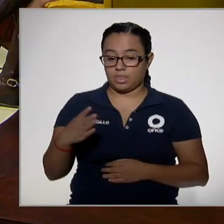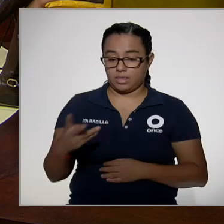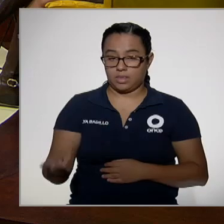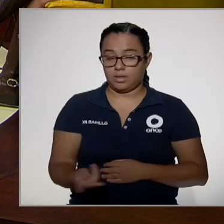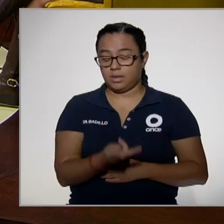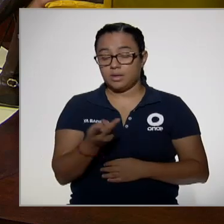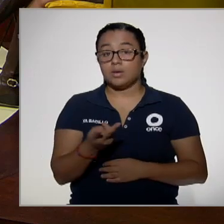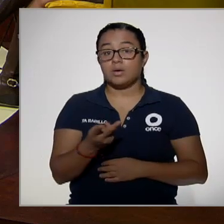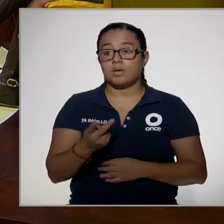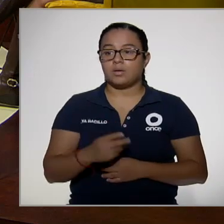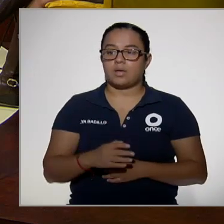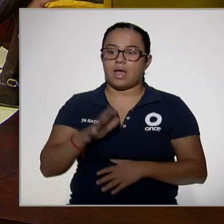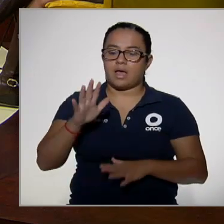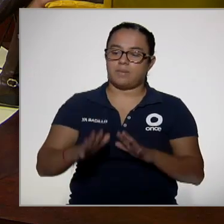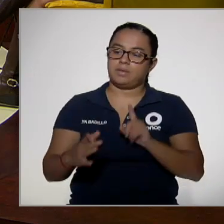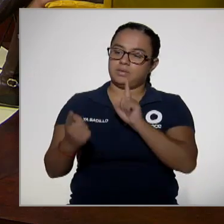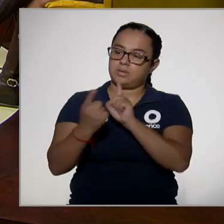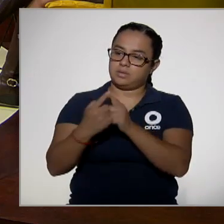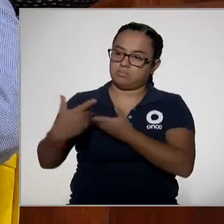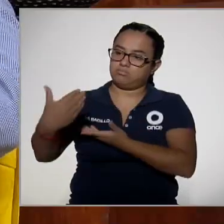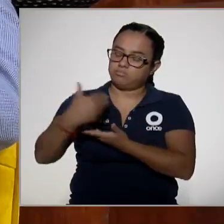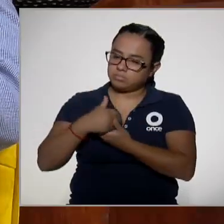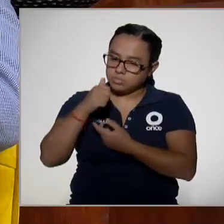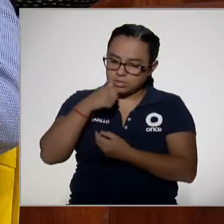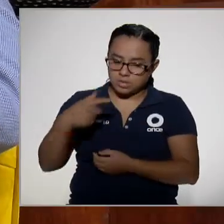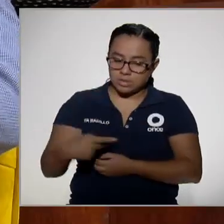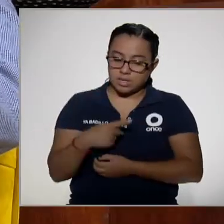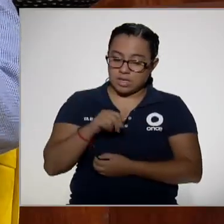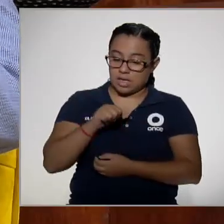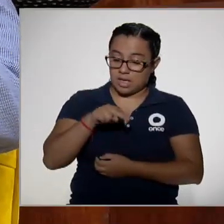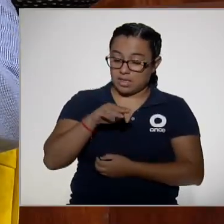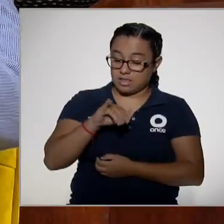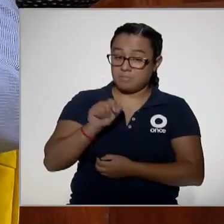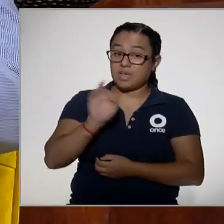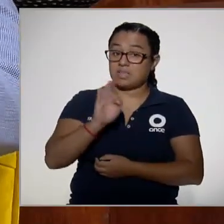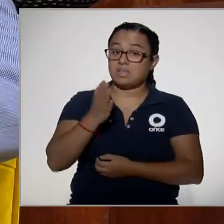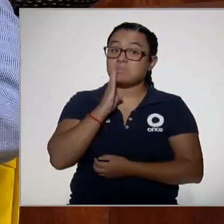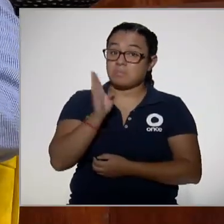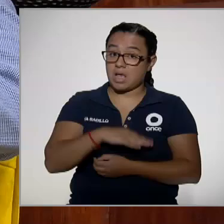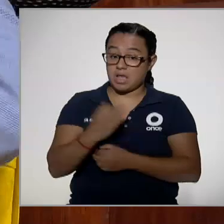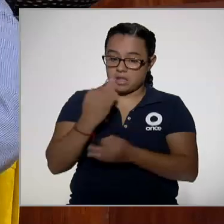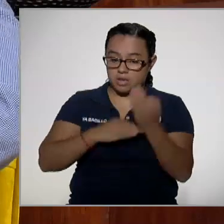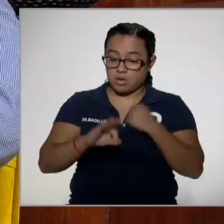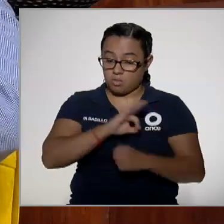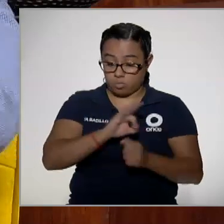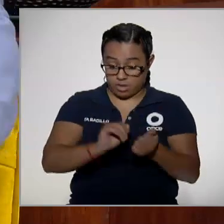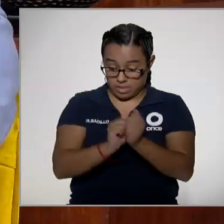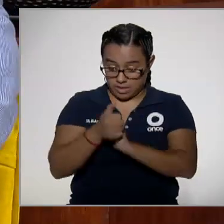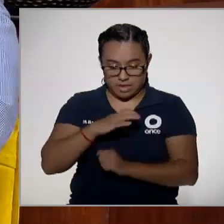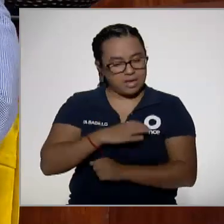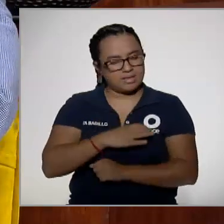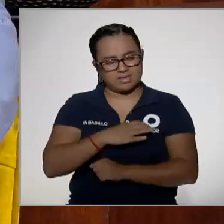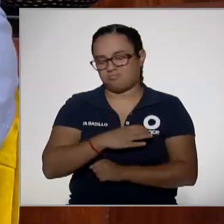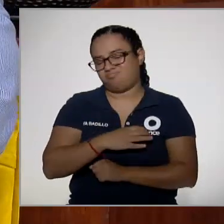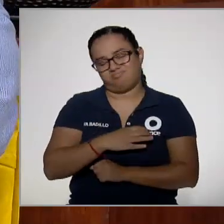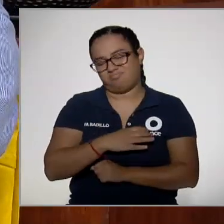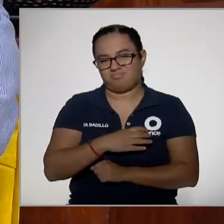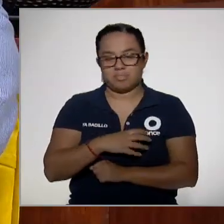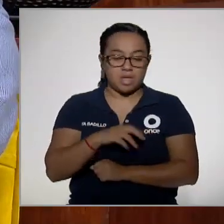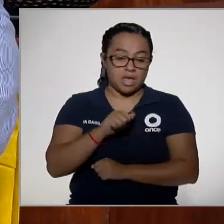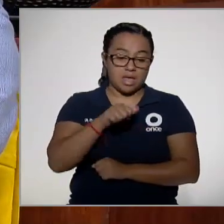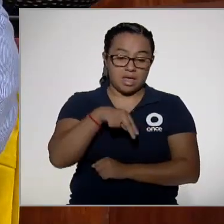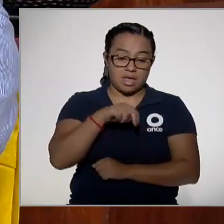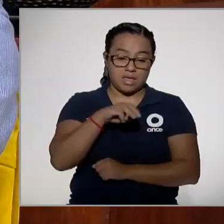en consulta entonces una anemia mal tratada puede ocasionar cáncer no hay que entender que la anemia